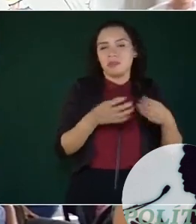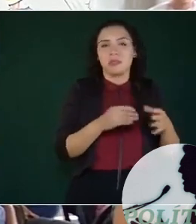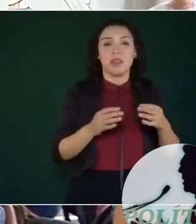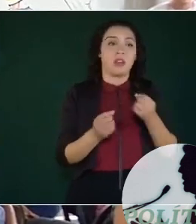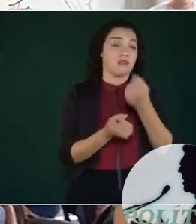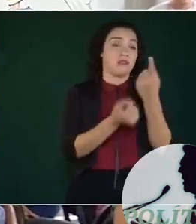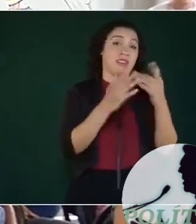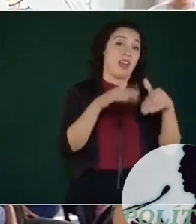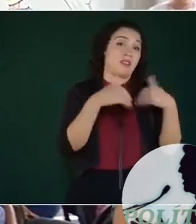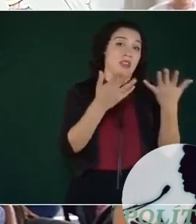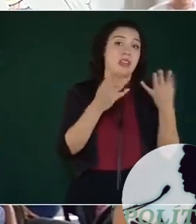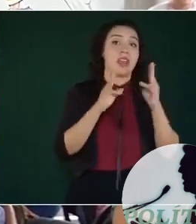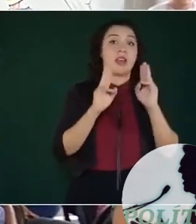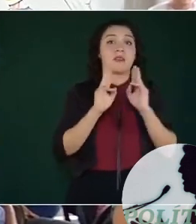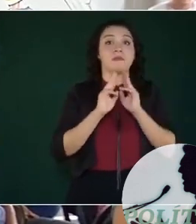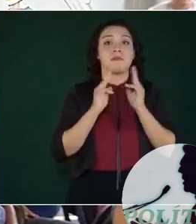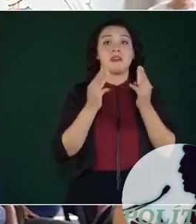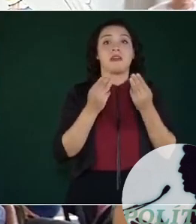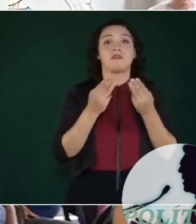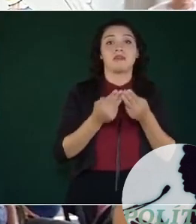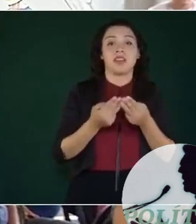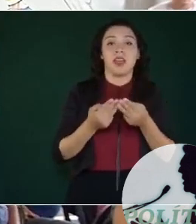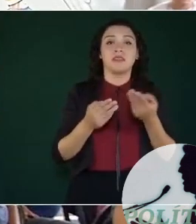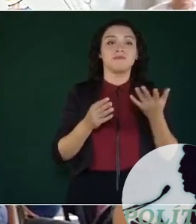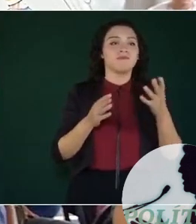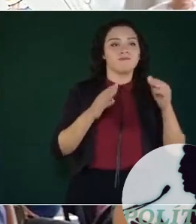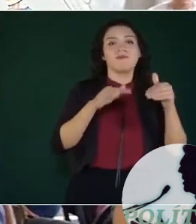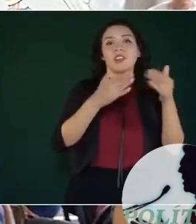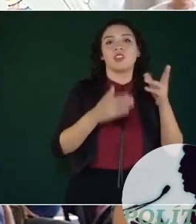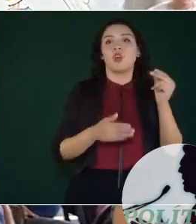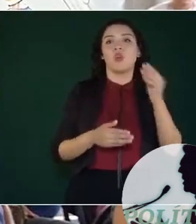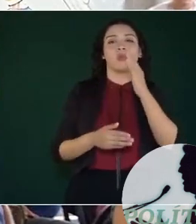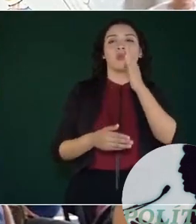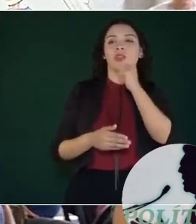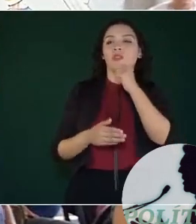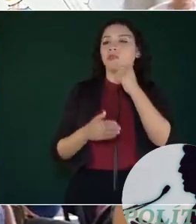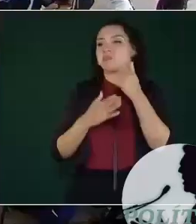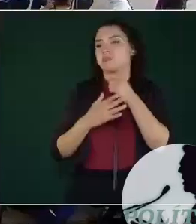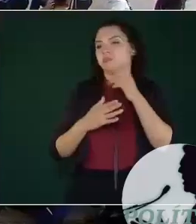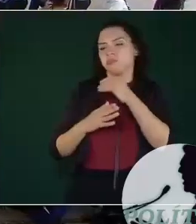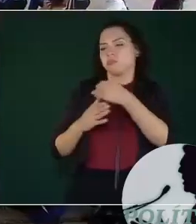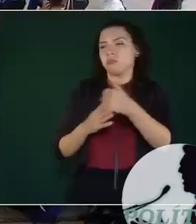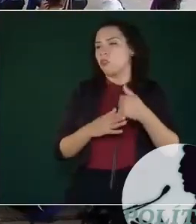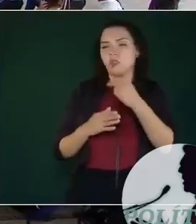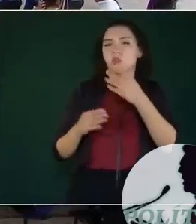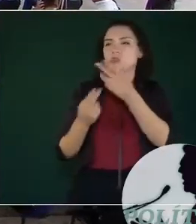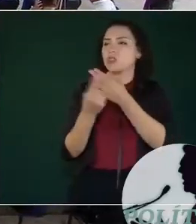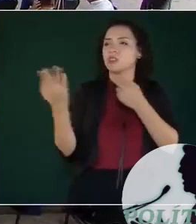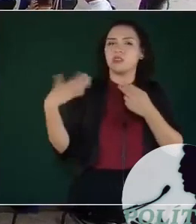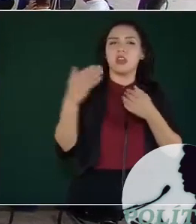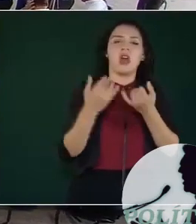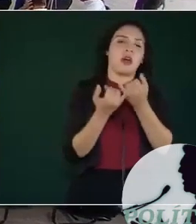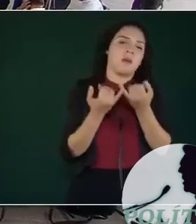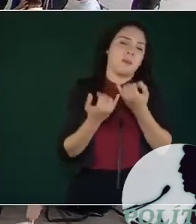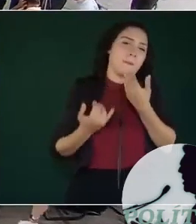porque tampoco hay un entramado legal que les permita a ellos una amnistía o beneficios legales. ¿Qué reflexión tuvo, presidente, para